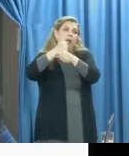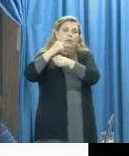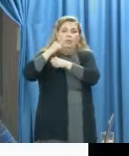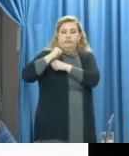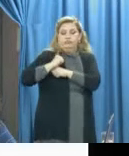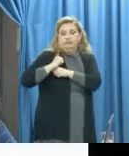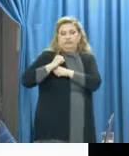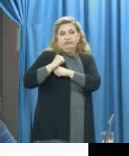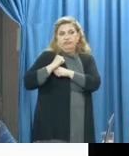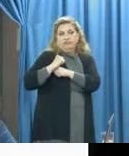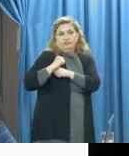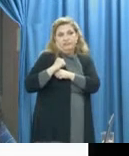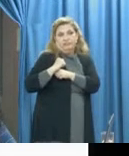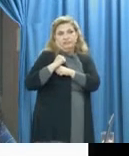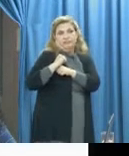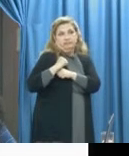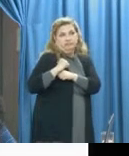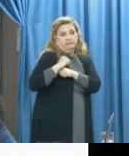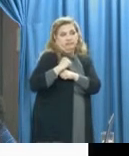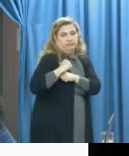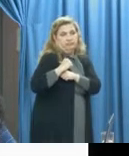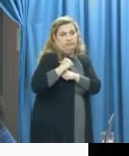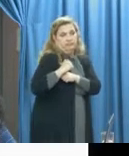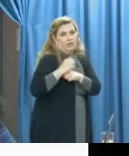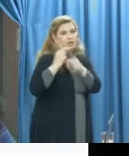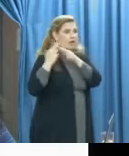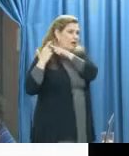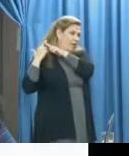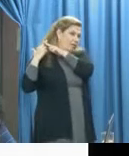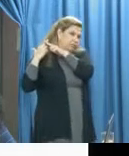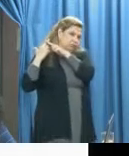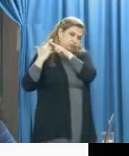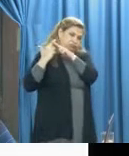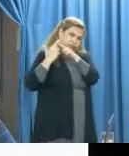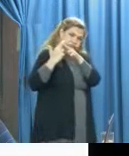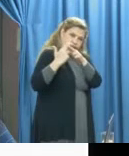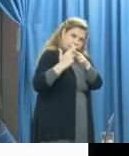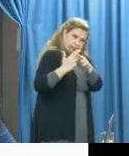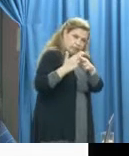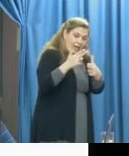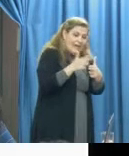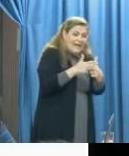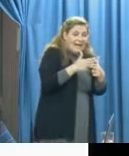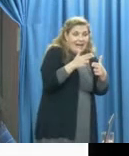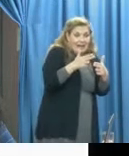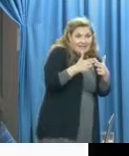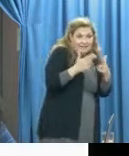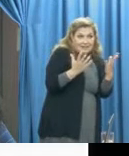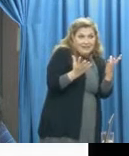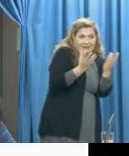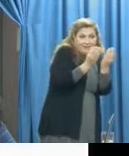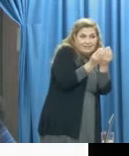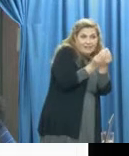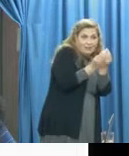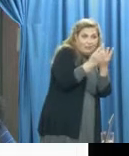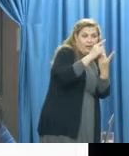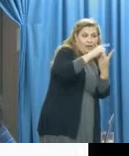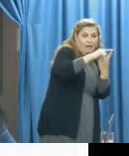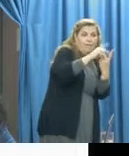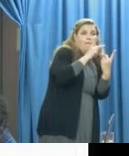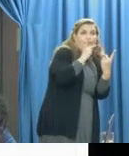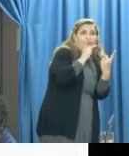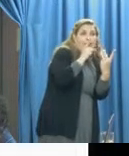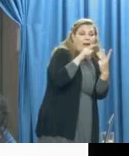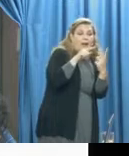cargando por muchos ancestros, hasta que se junta la pareja con